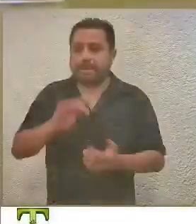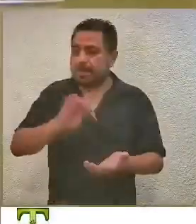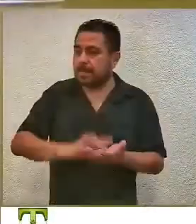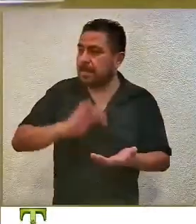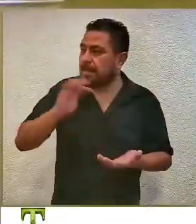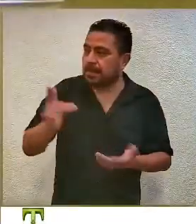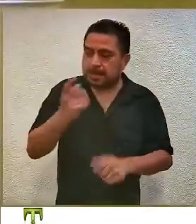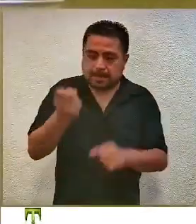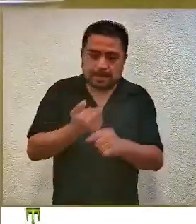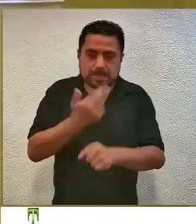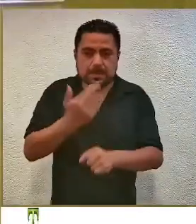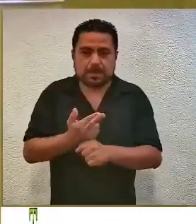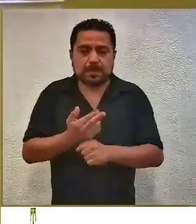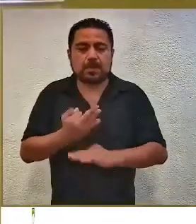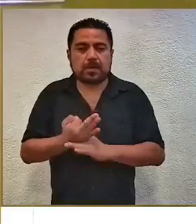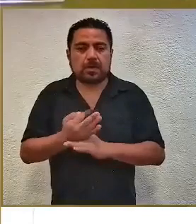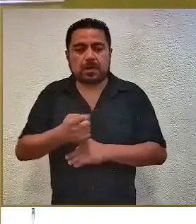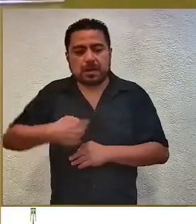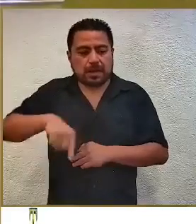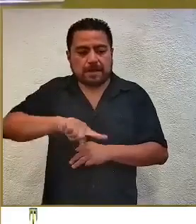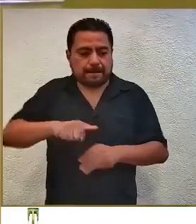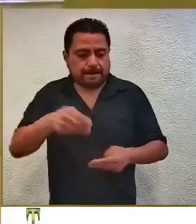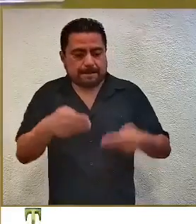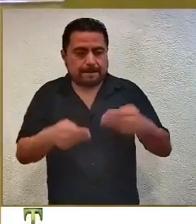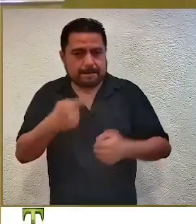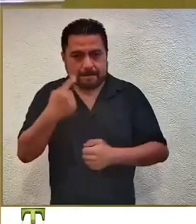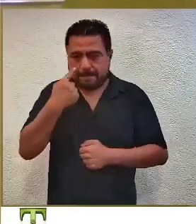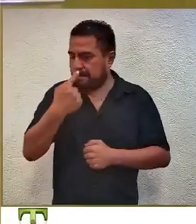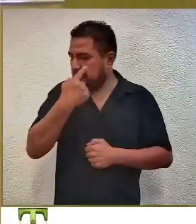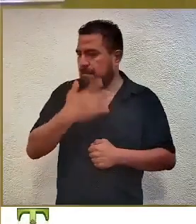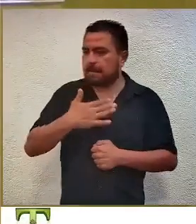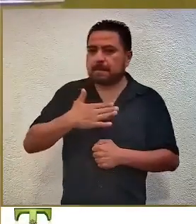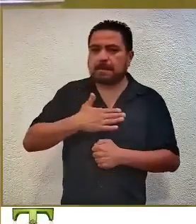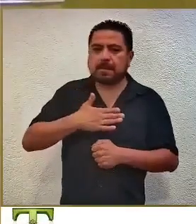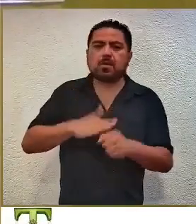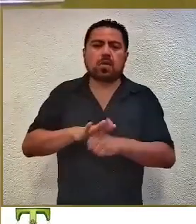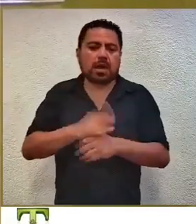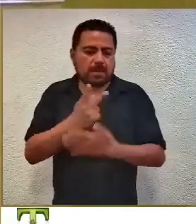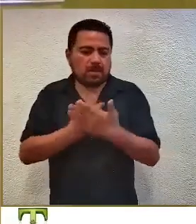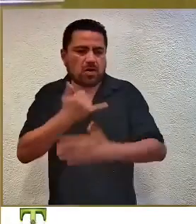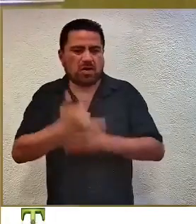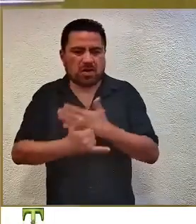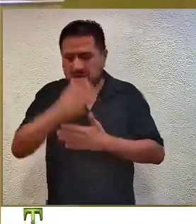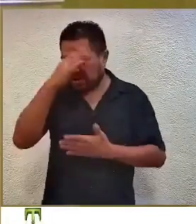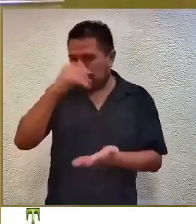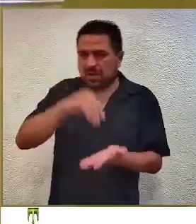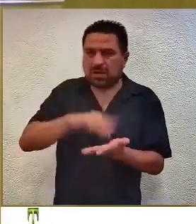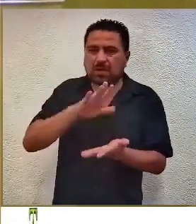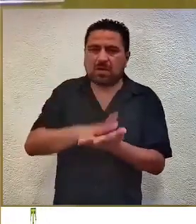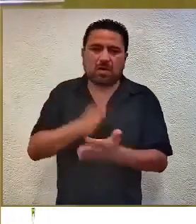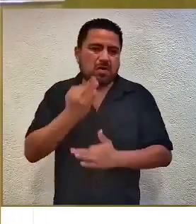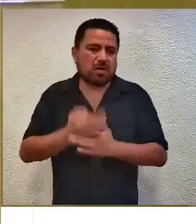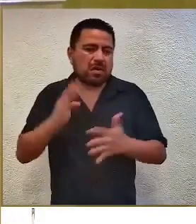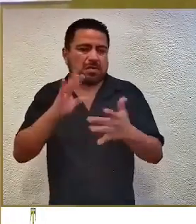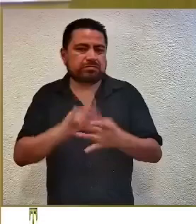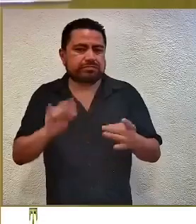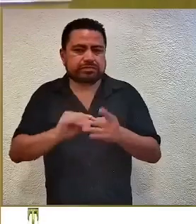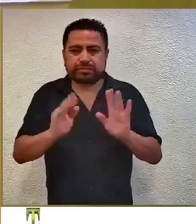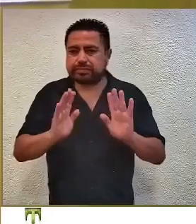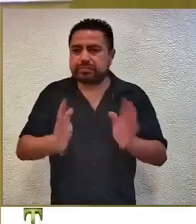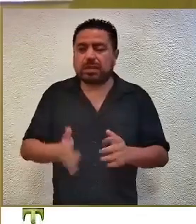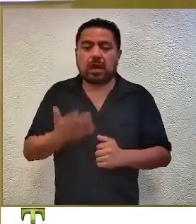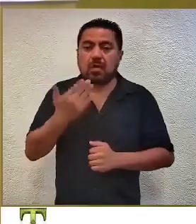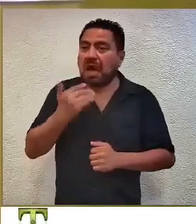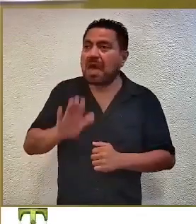Gracias, secretario. Magistradas, magistrados, está en nuestra consideración el proyecto de resolución del que se ha dado cuenta. Si